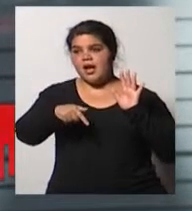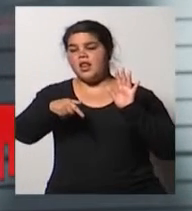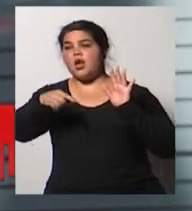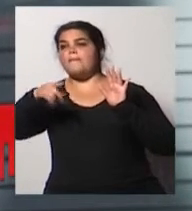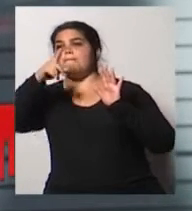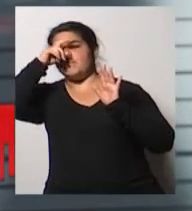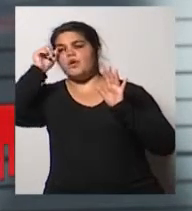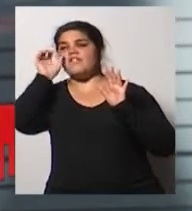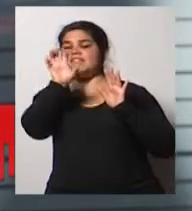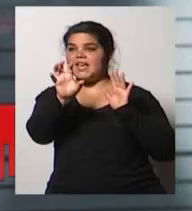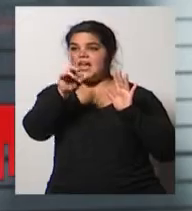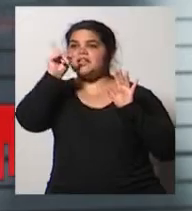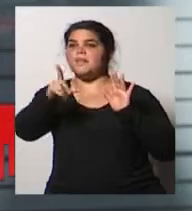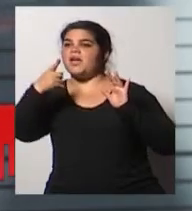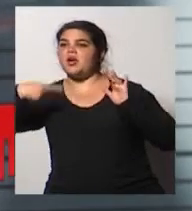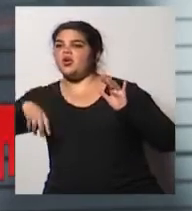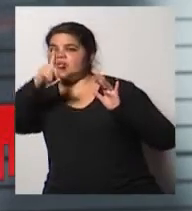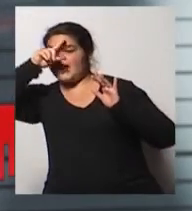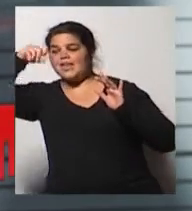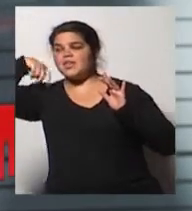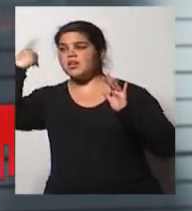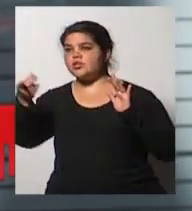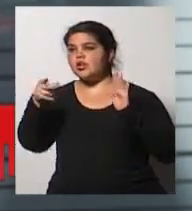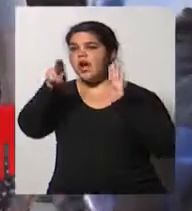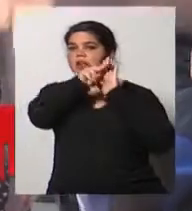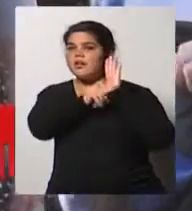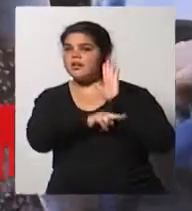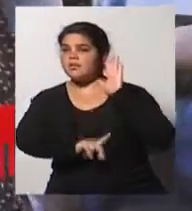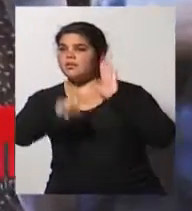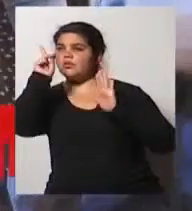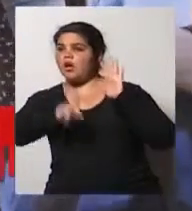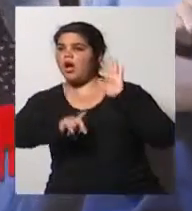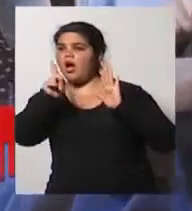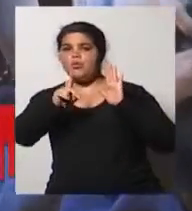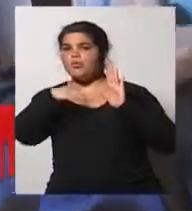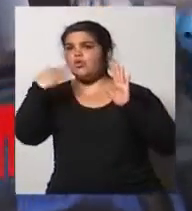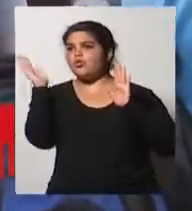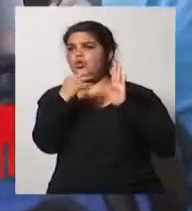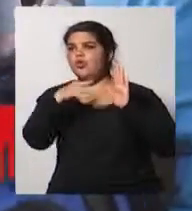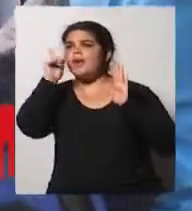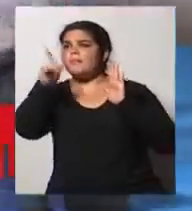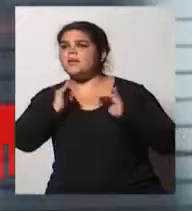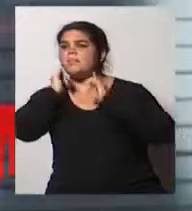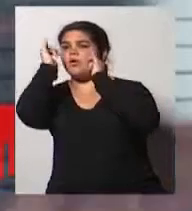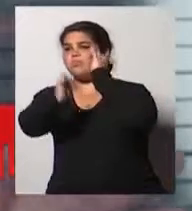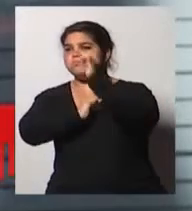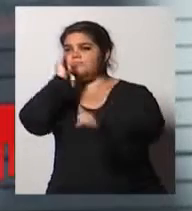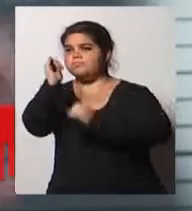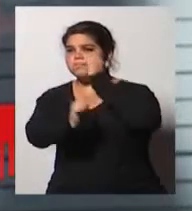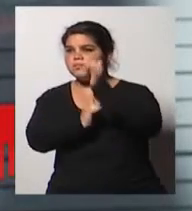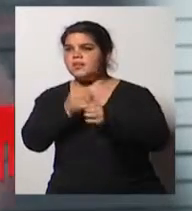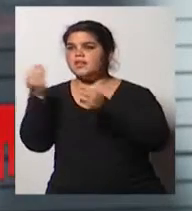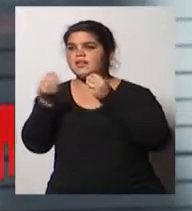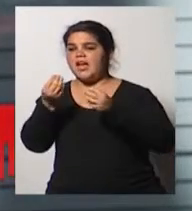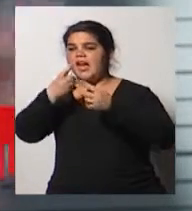tratados internacionales, que todos coinciden en lo mismo, toda esta legislación coincide en lo mismo. El principio precautorio, que establece que si